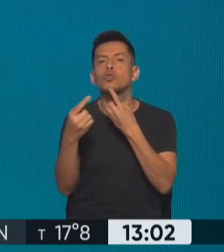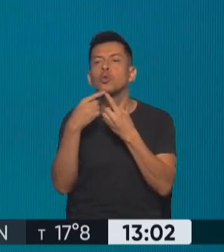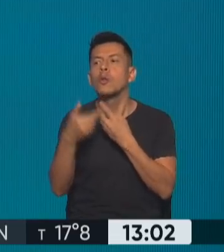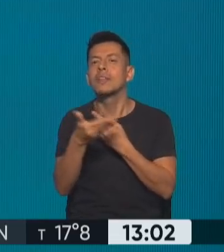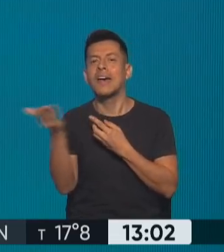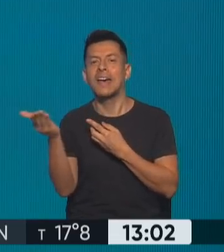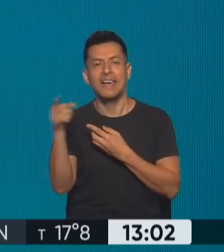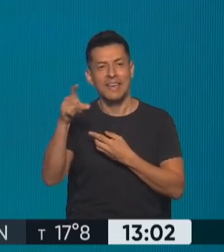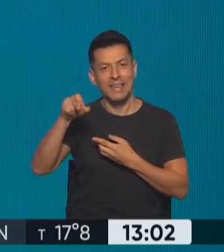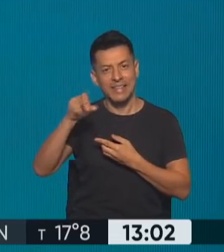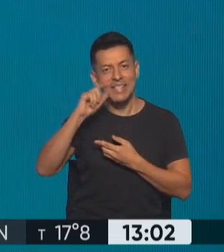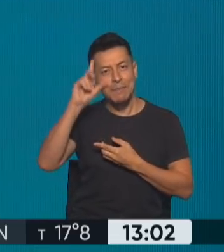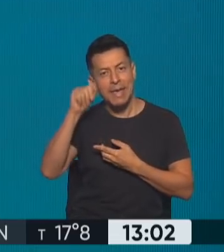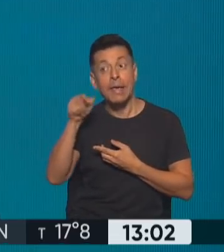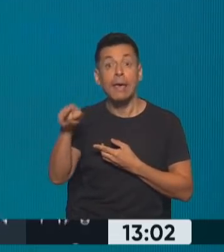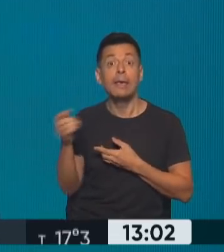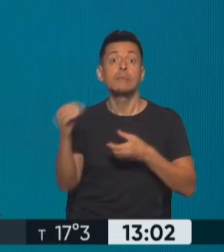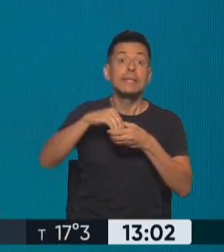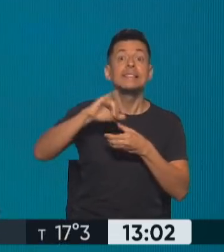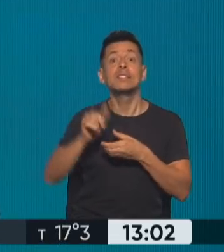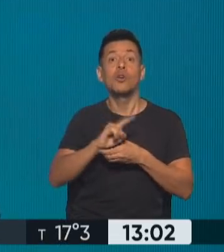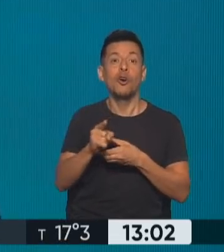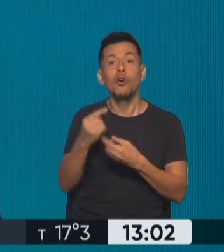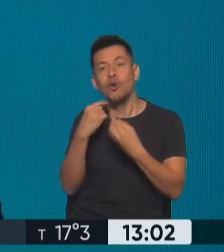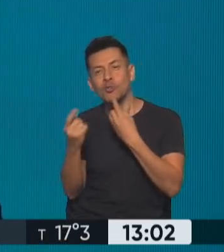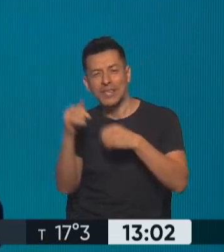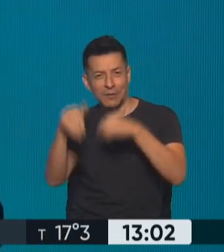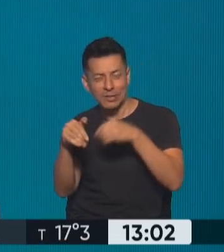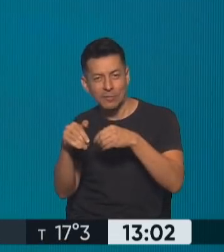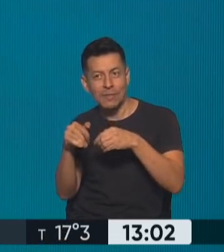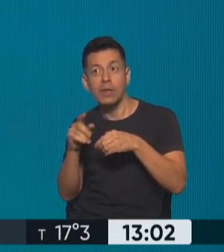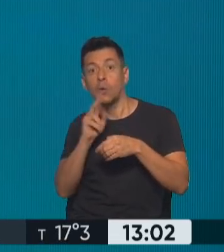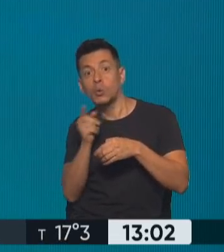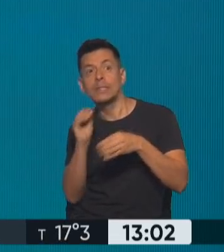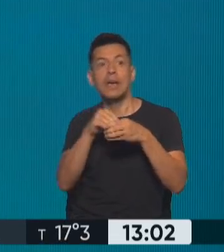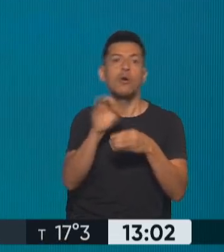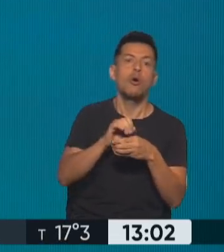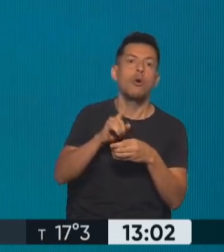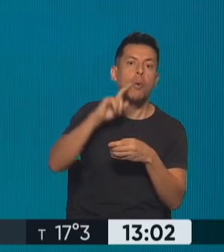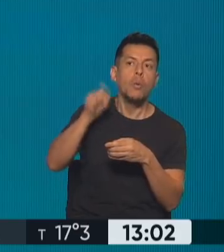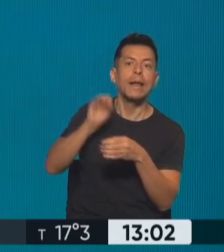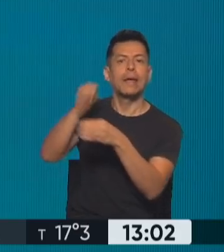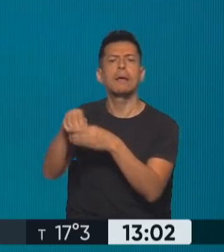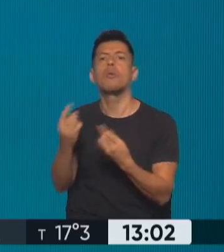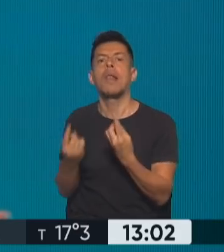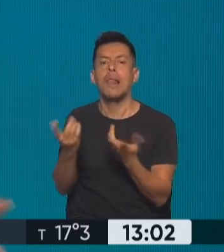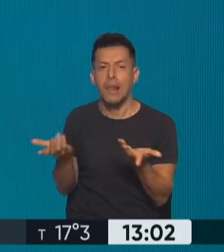iba a hacer en Crimea para ver si quería pertenecer a Rusia o a Ucrania. Y mi